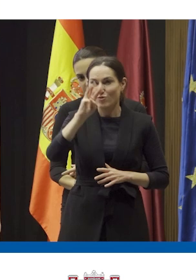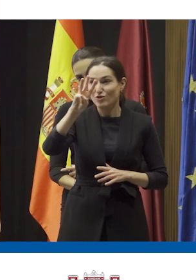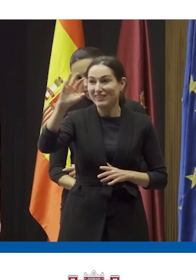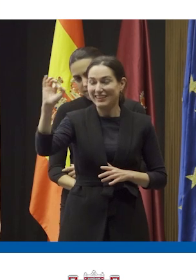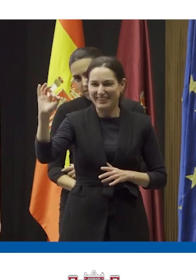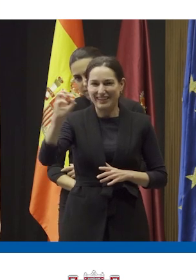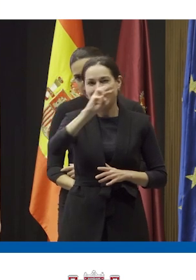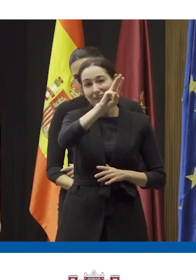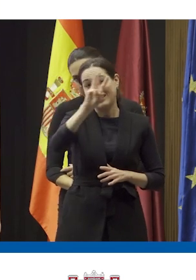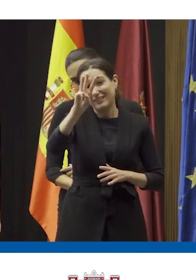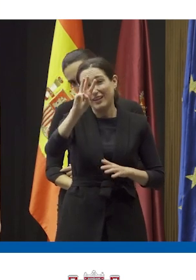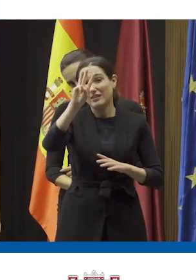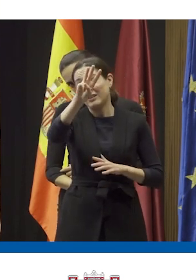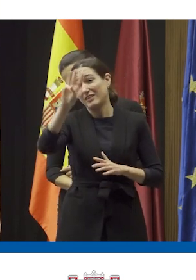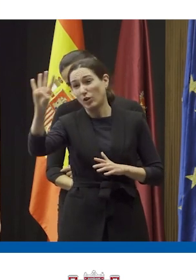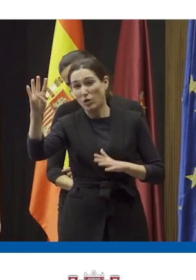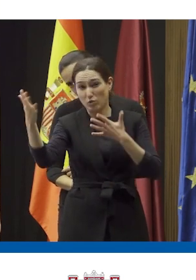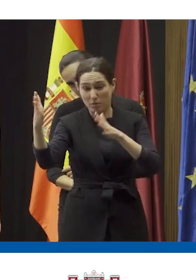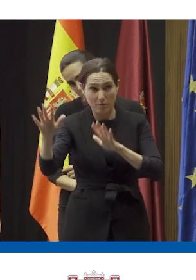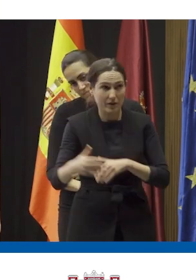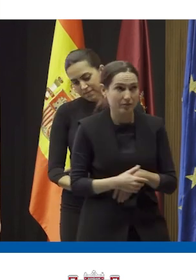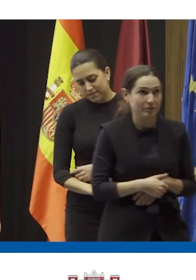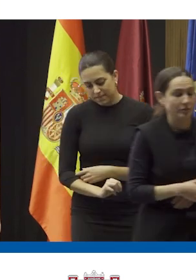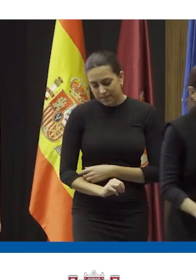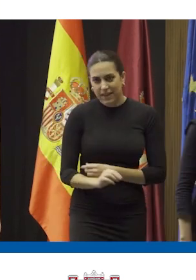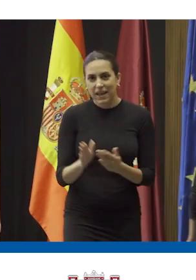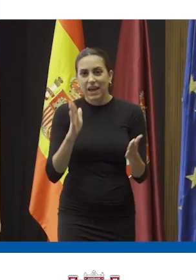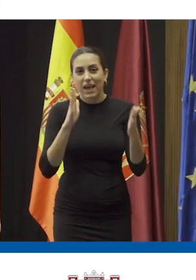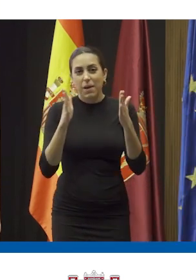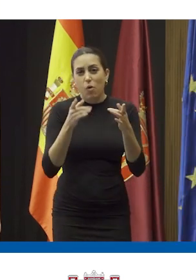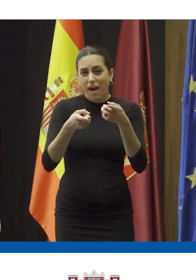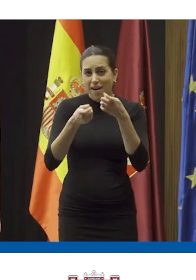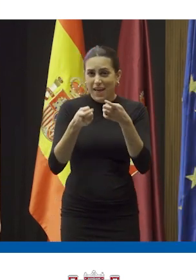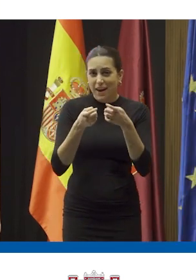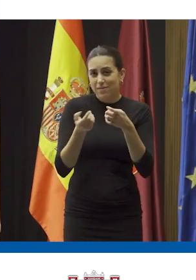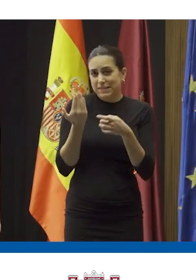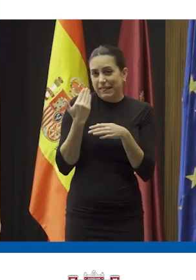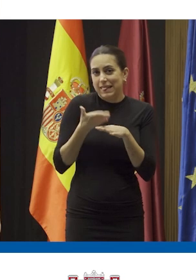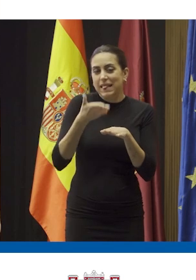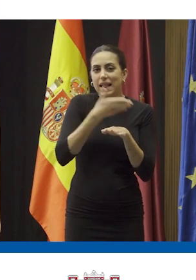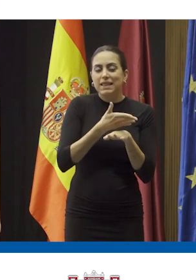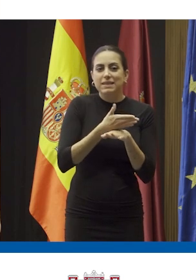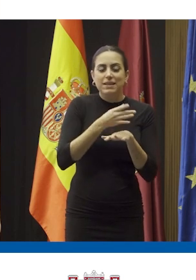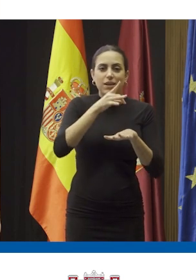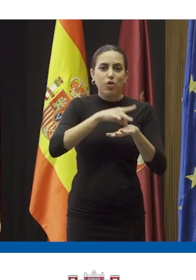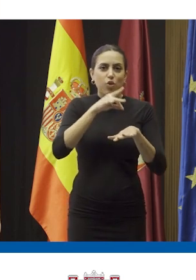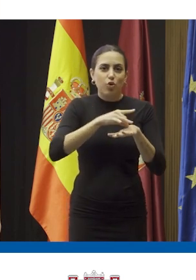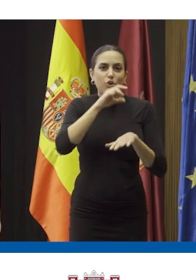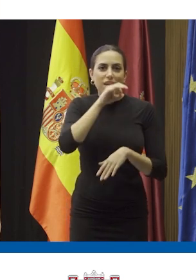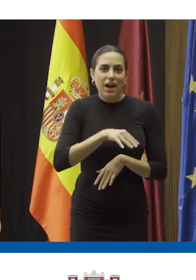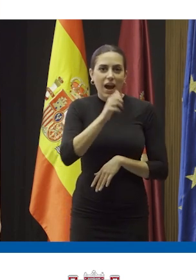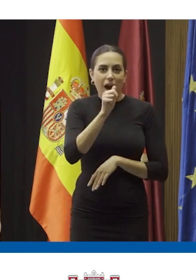el 33-34, muy poco antes de la guerra. El cirujano que tiene ahí es el doctor Arturo Cortés.